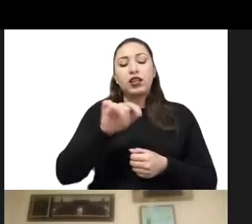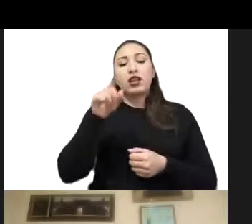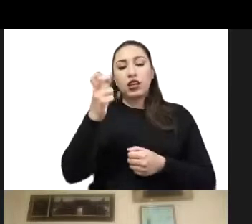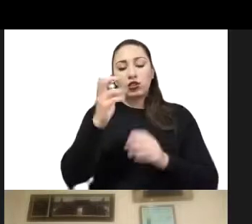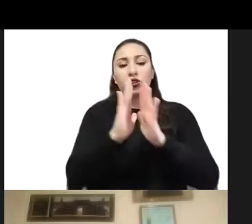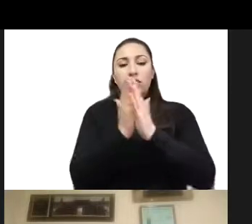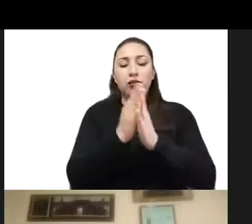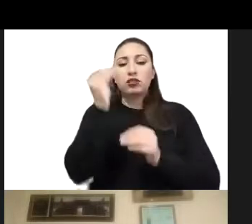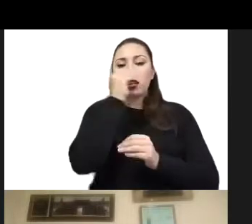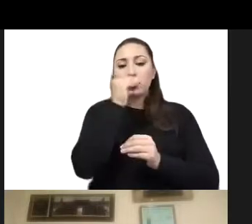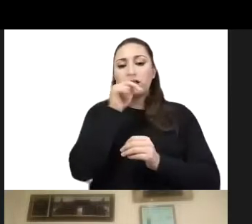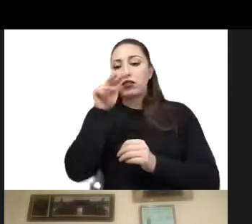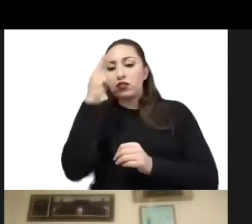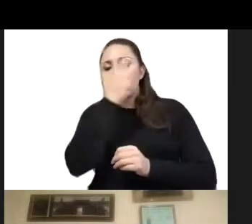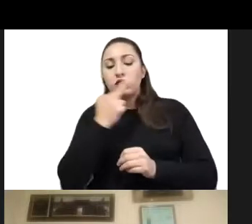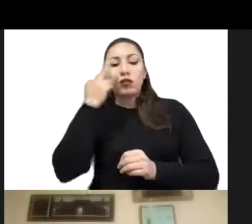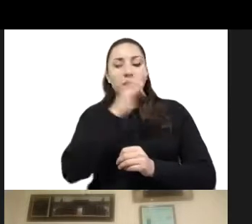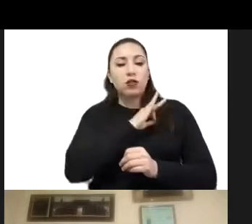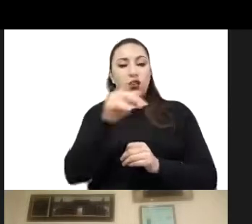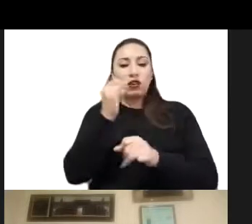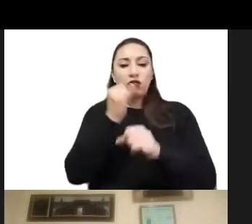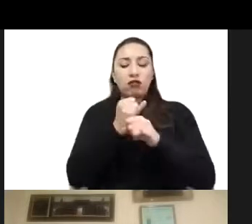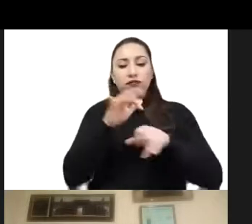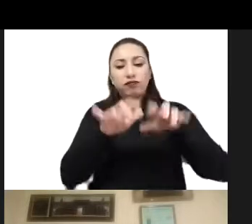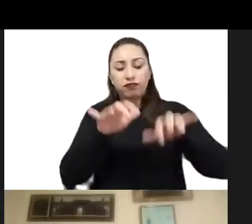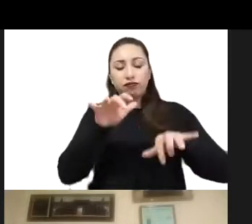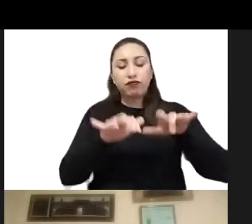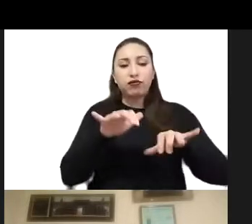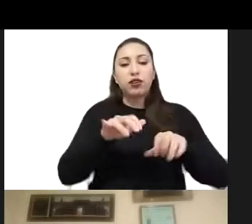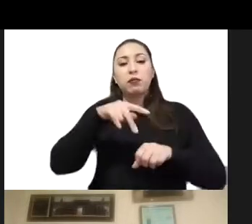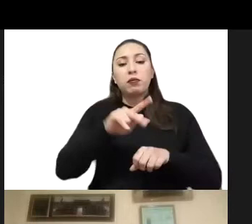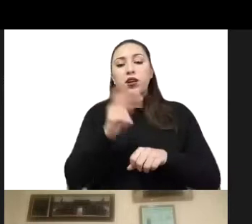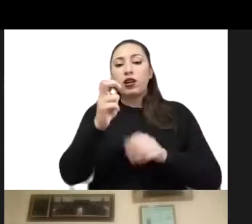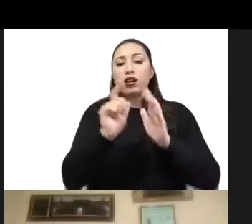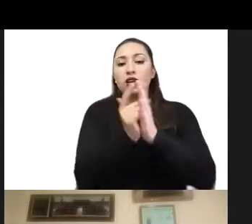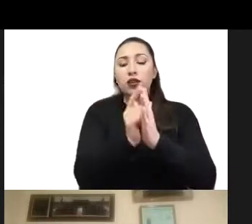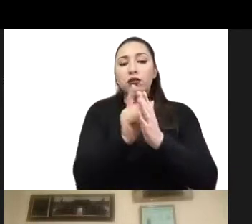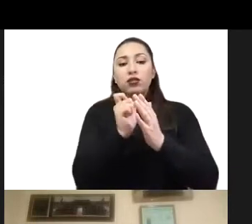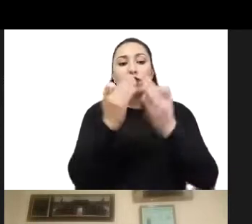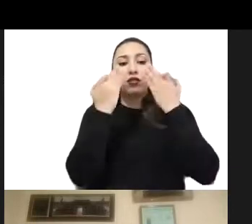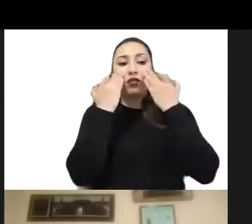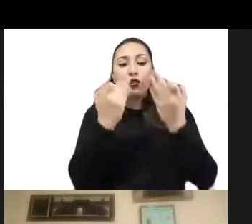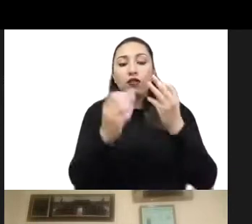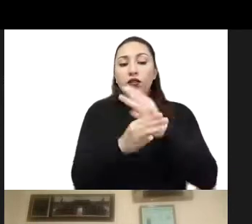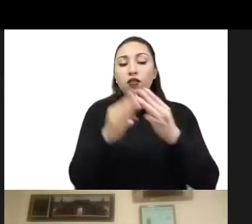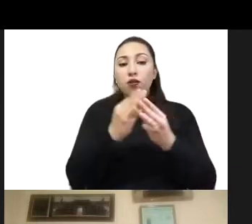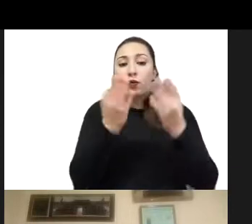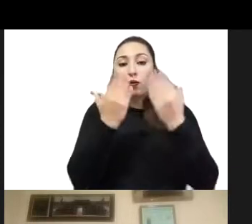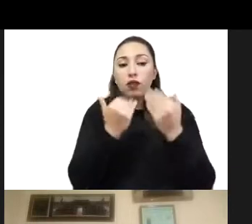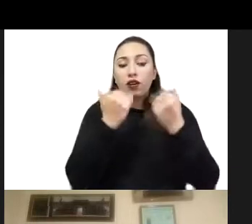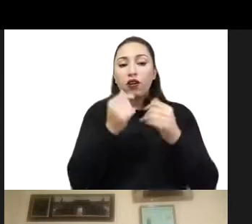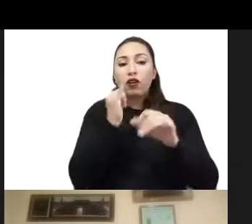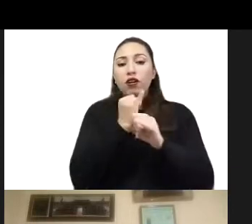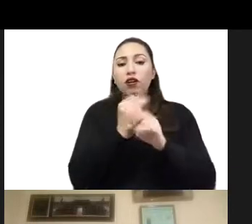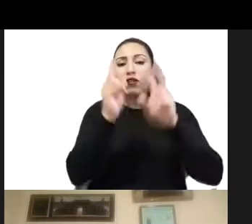su consulta en el sitio electrónico de la CONALITEG, los libros, materiales y lecturas en formato digital,